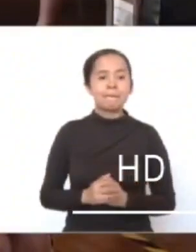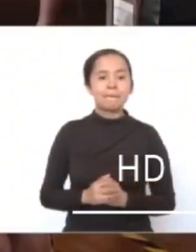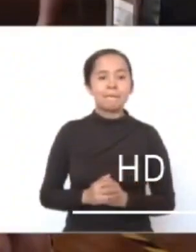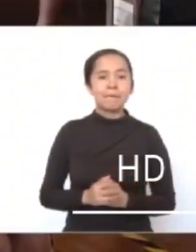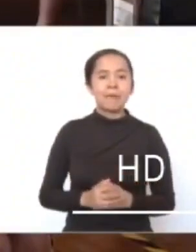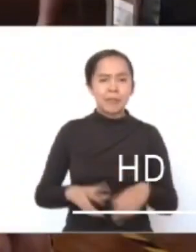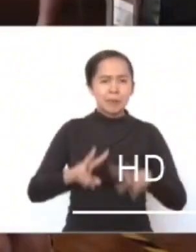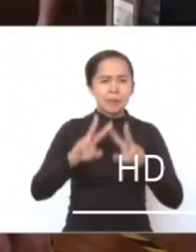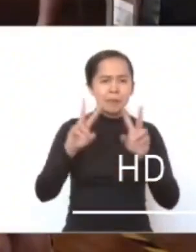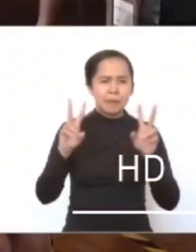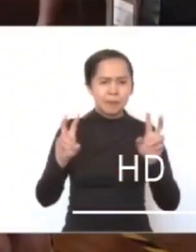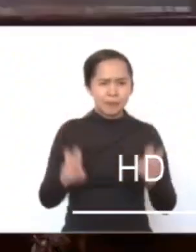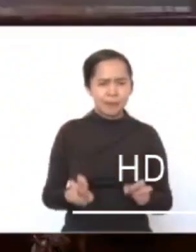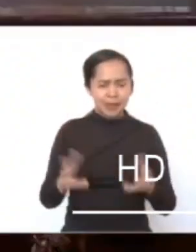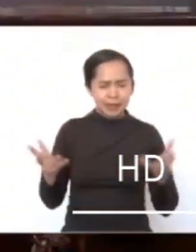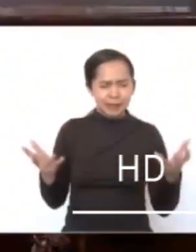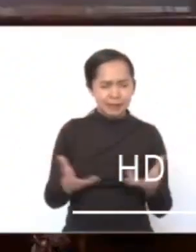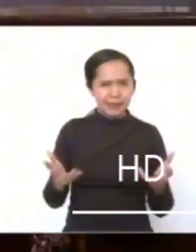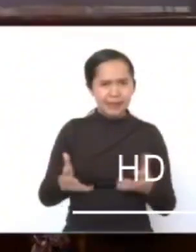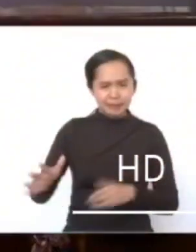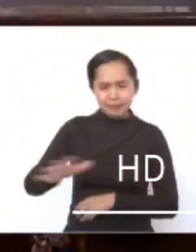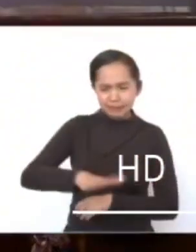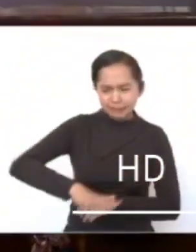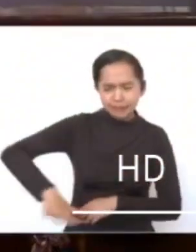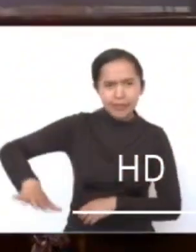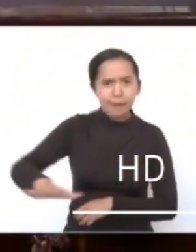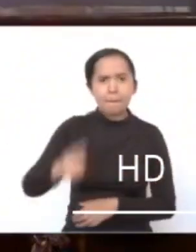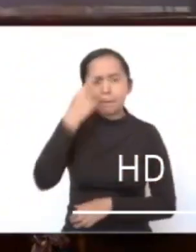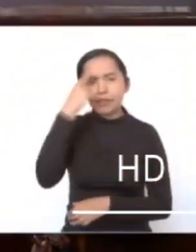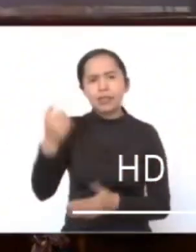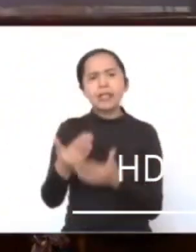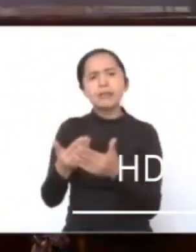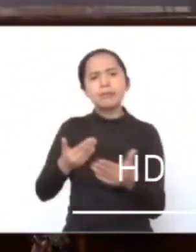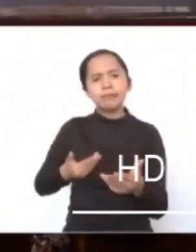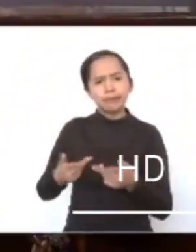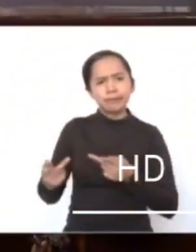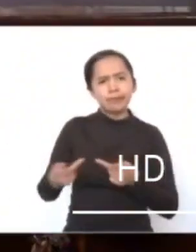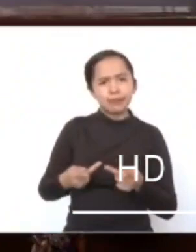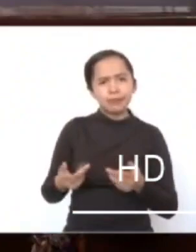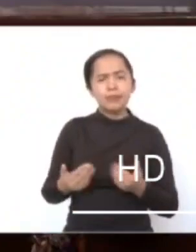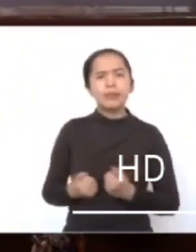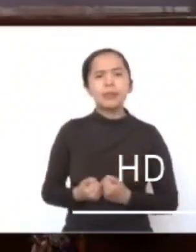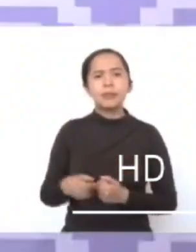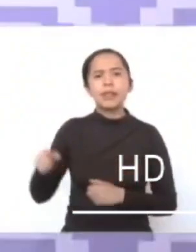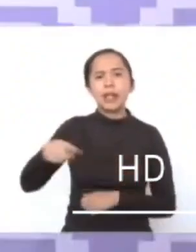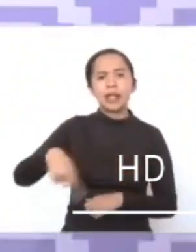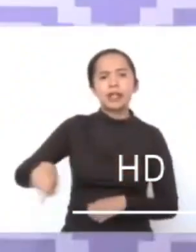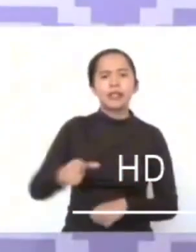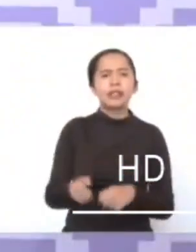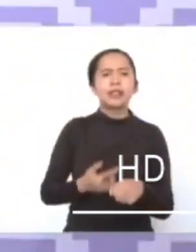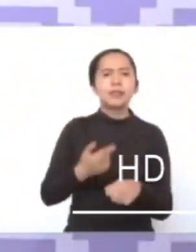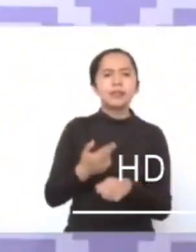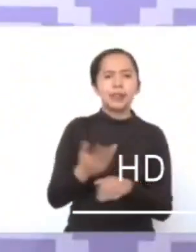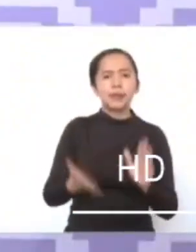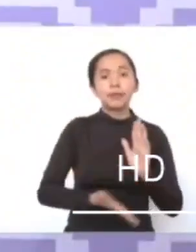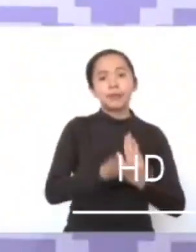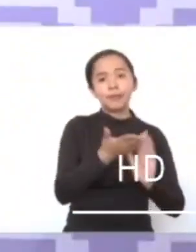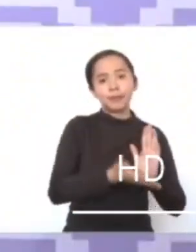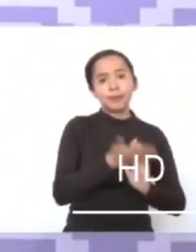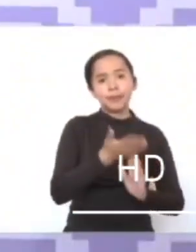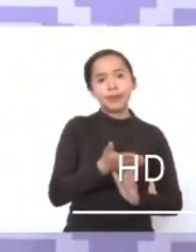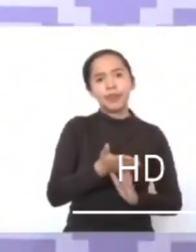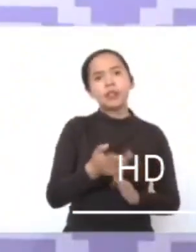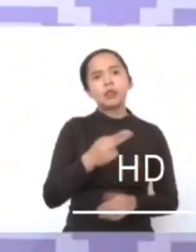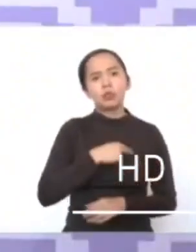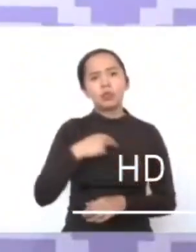En el tema de las acciones territoriales para la prevención, en coordinación con la Secretaría de Obras, vamos